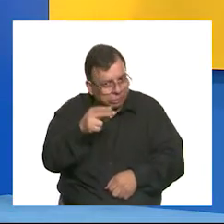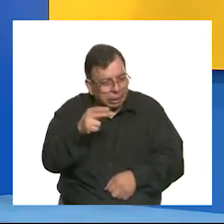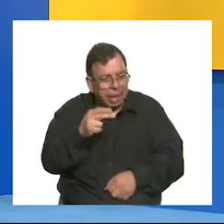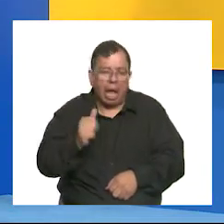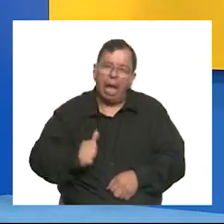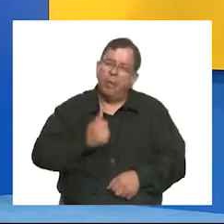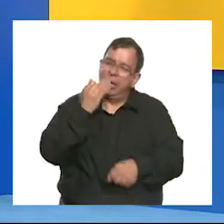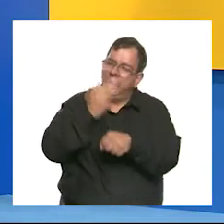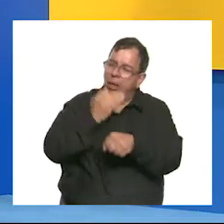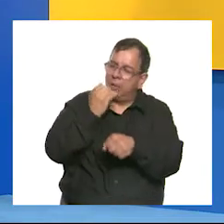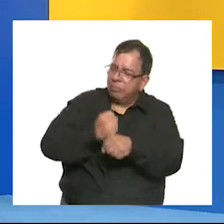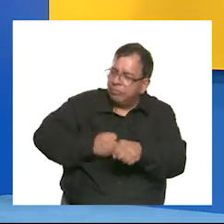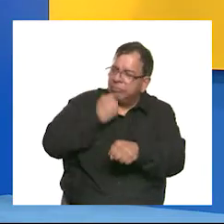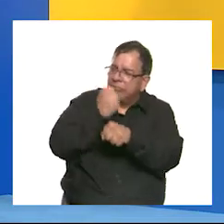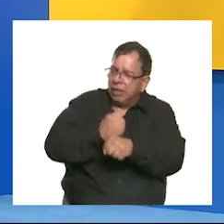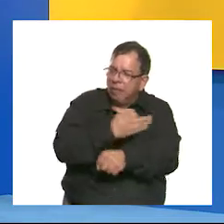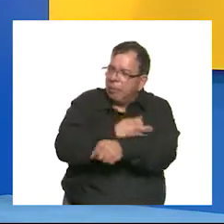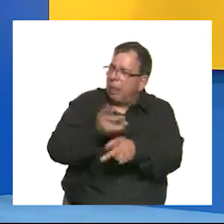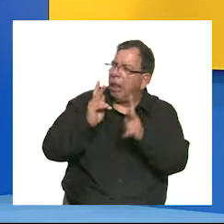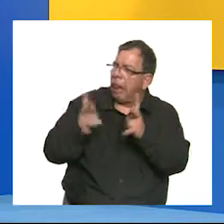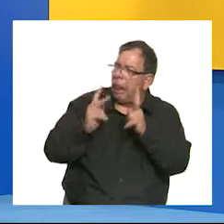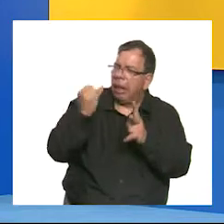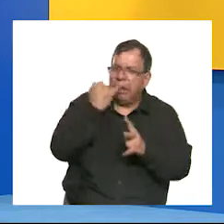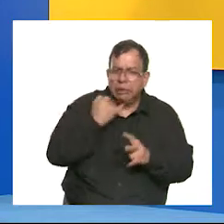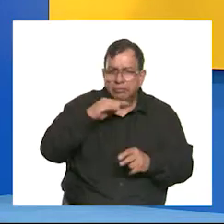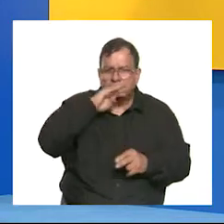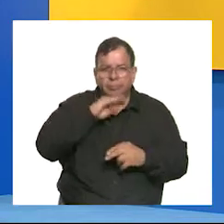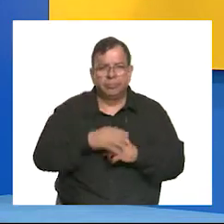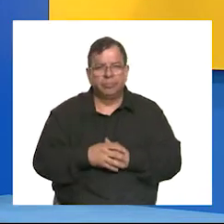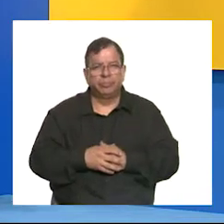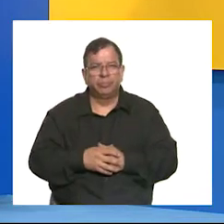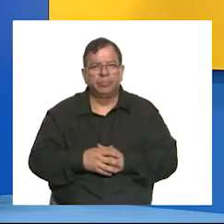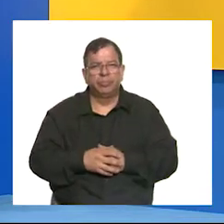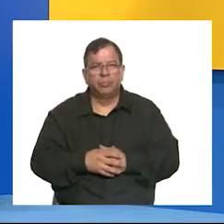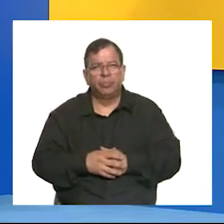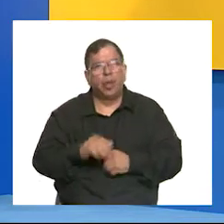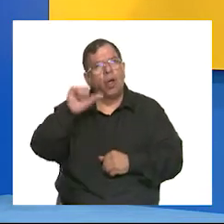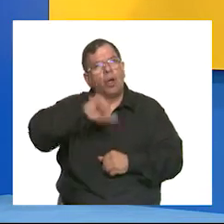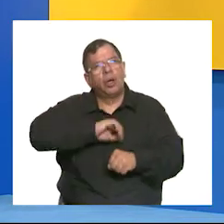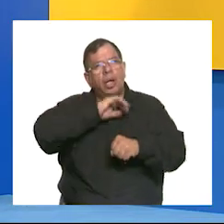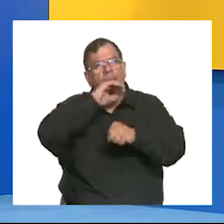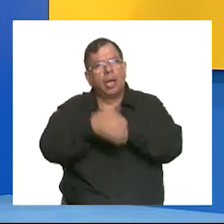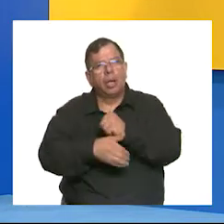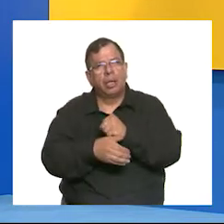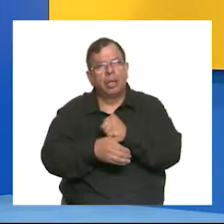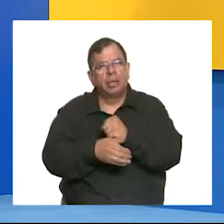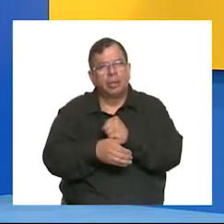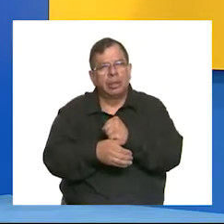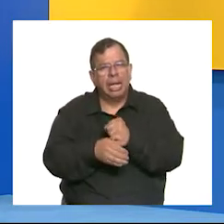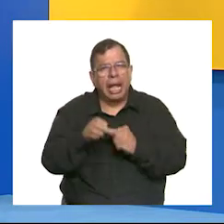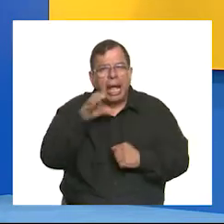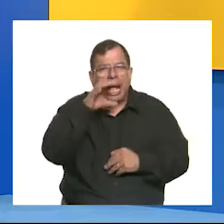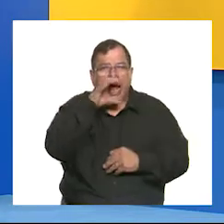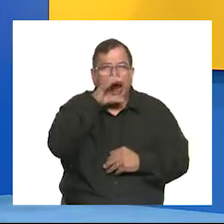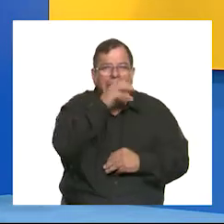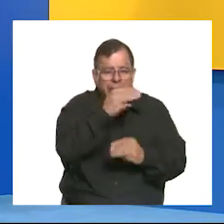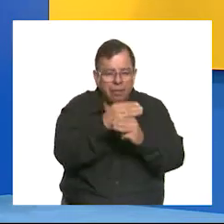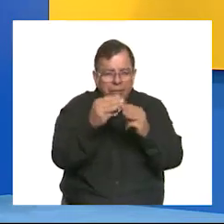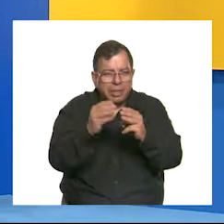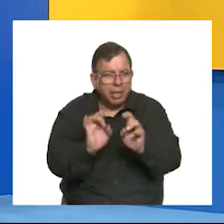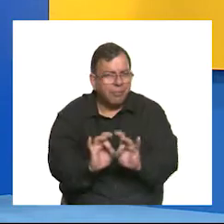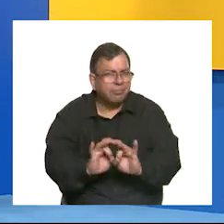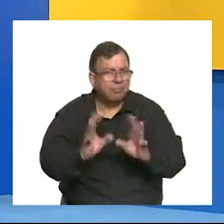para practicarla y platica con tu familia en tu lengua materna. Por hoy hemos terminado con los efectos del calor en